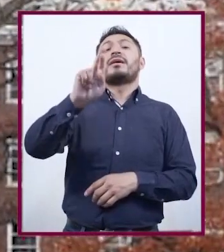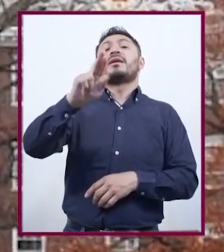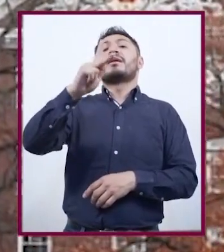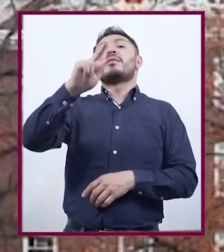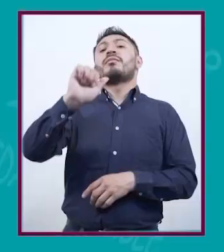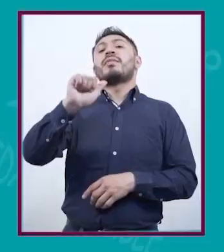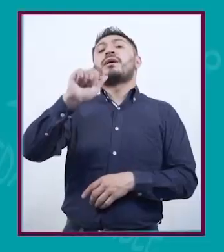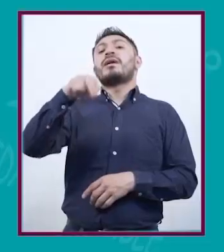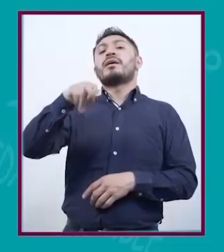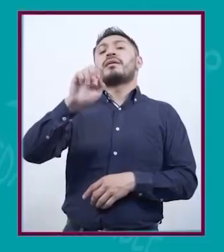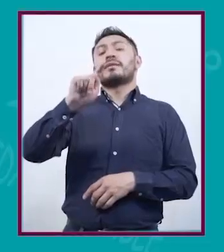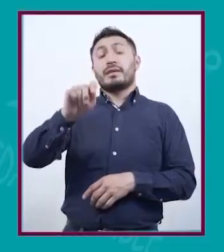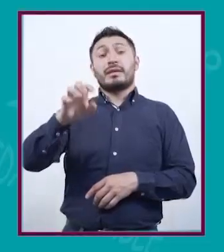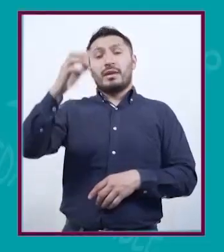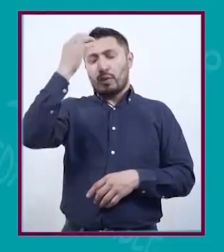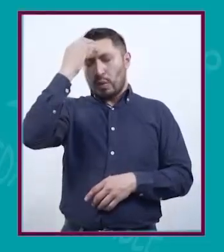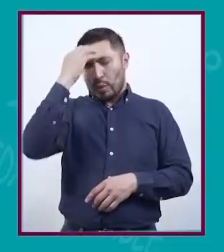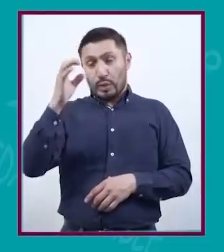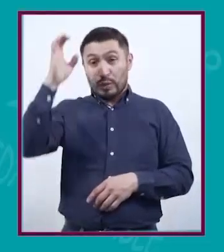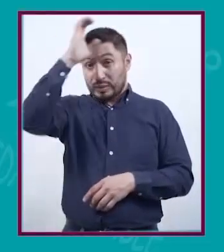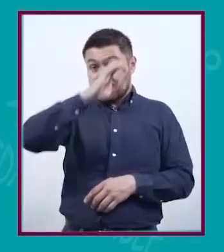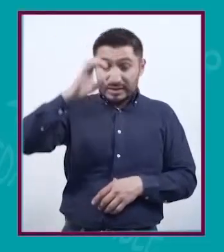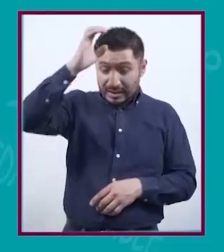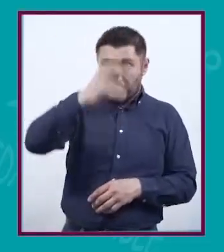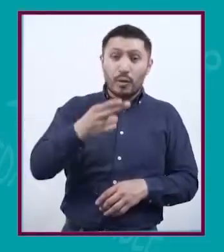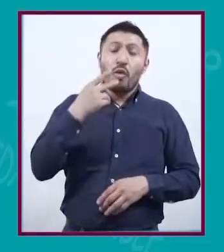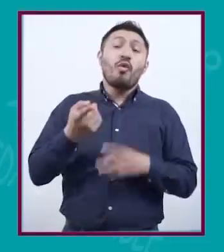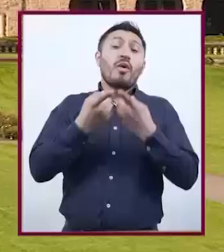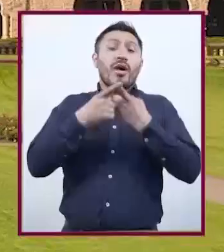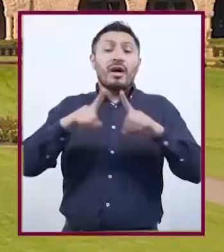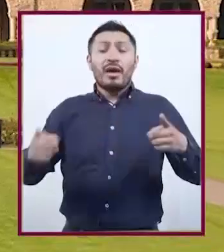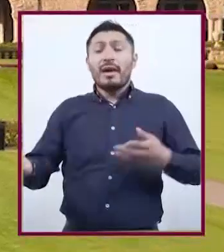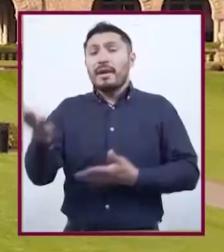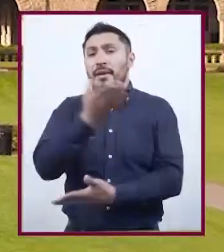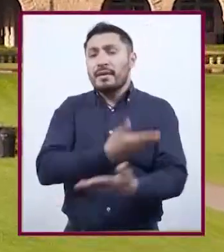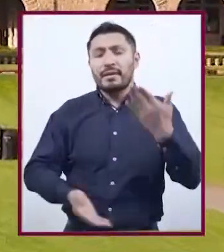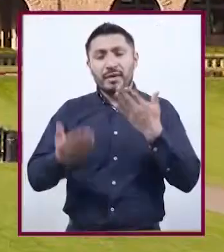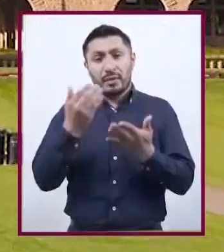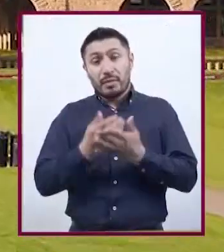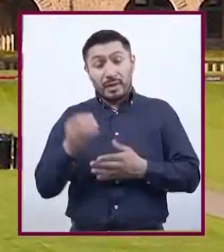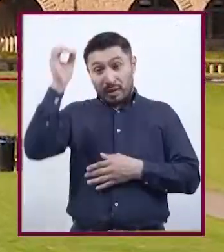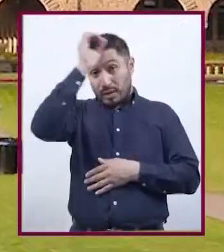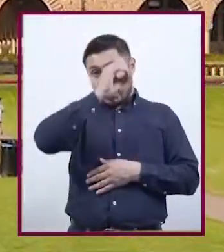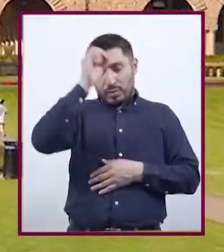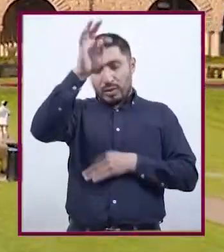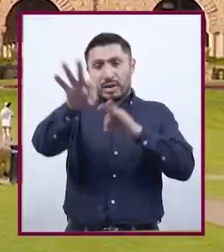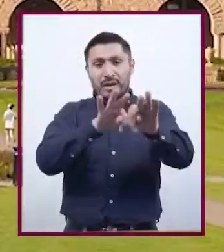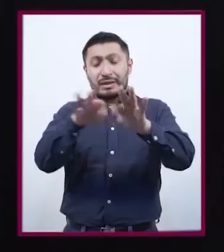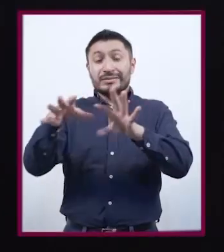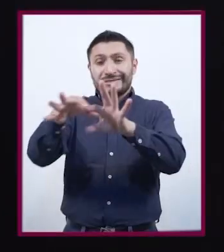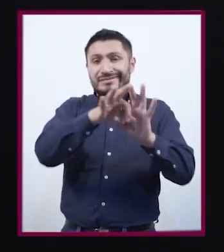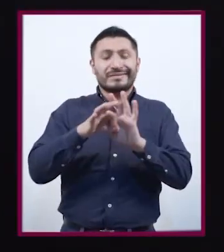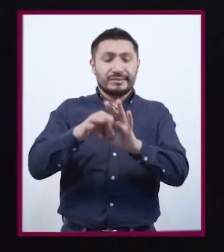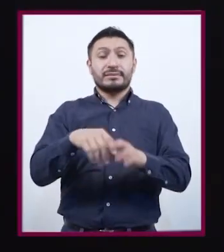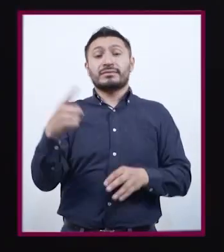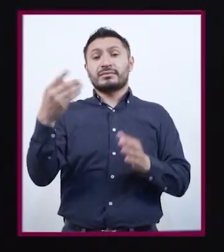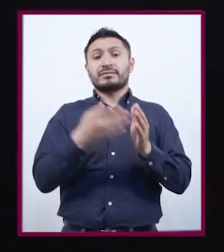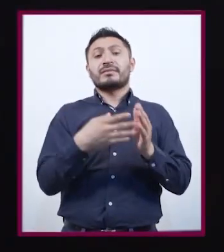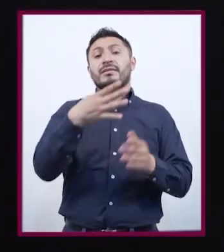mundo académico. Los científicos la usaron y la desarrollaron para compartir opiniones y colaborar en sus trabajos.